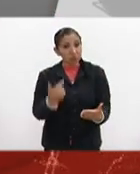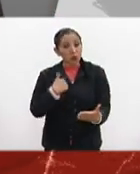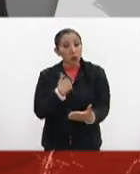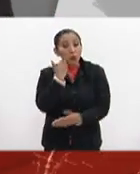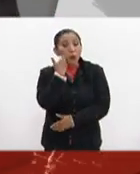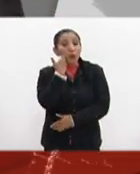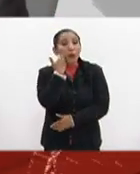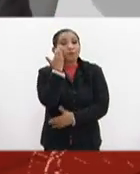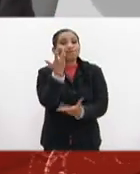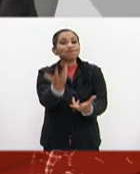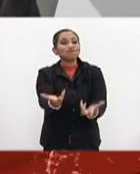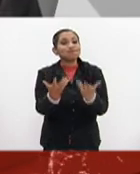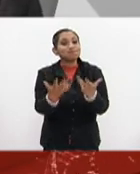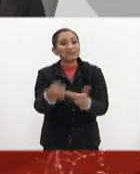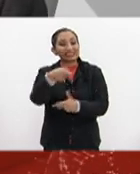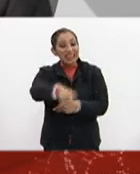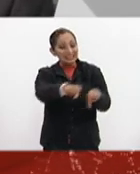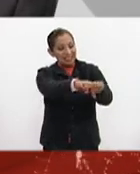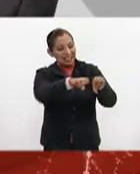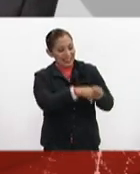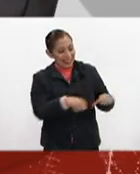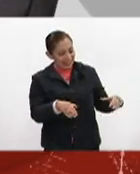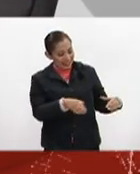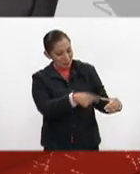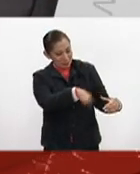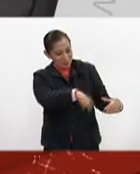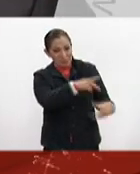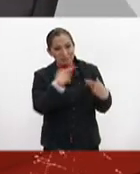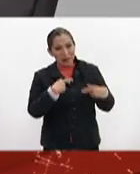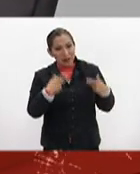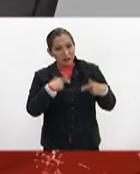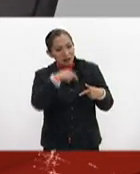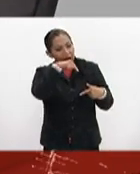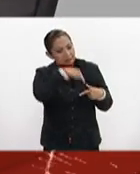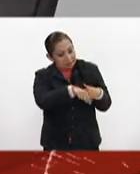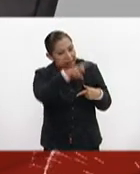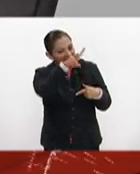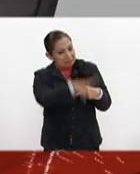aspiro a que este gabinete sea